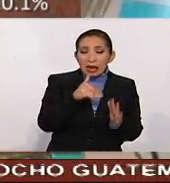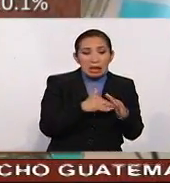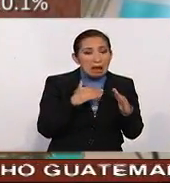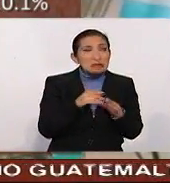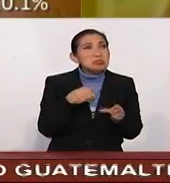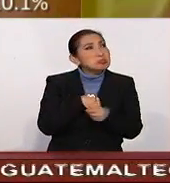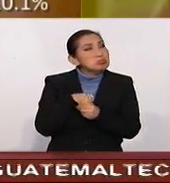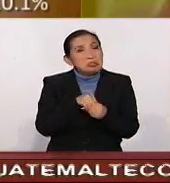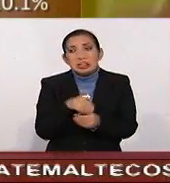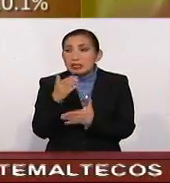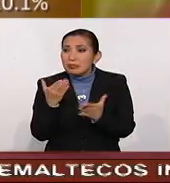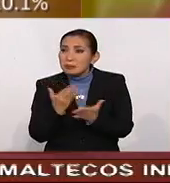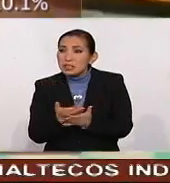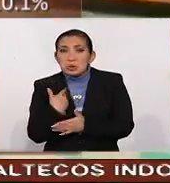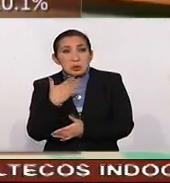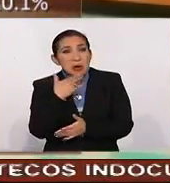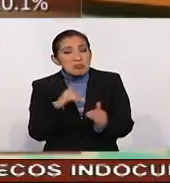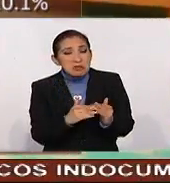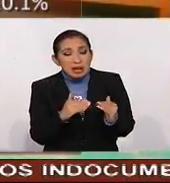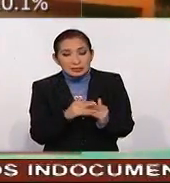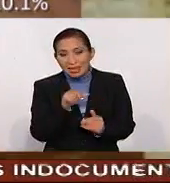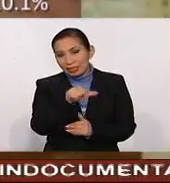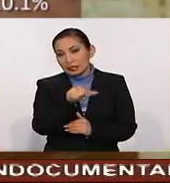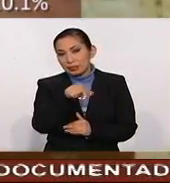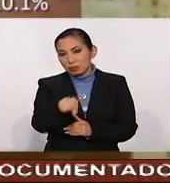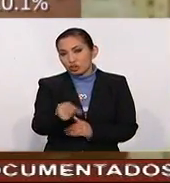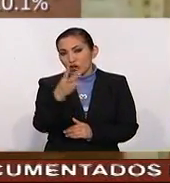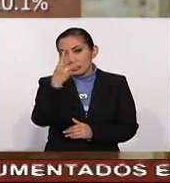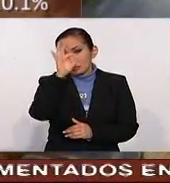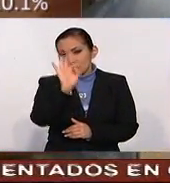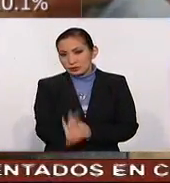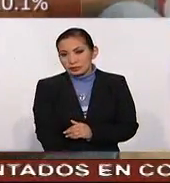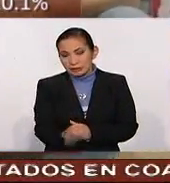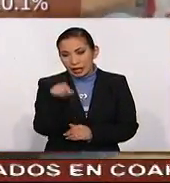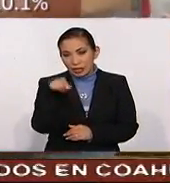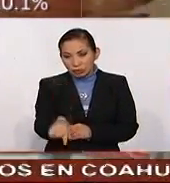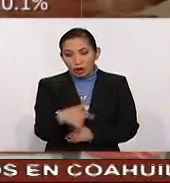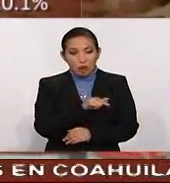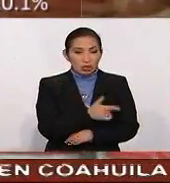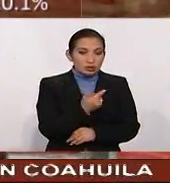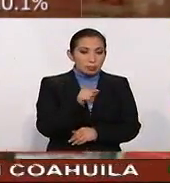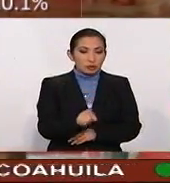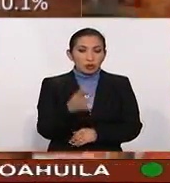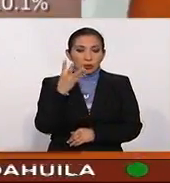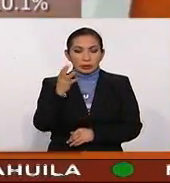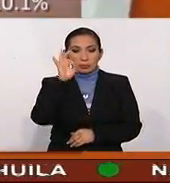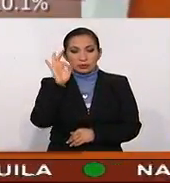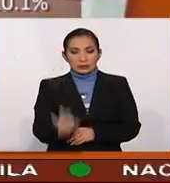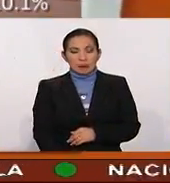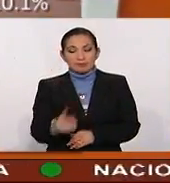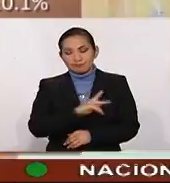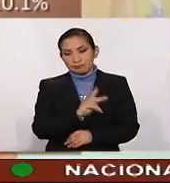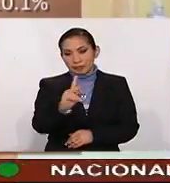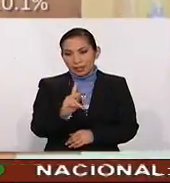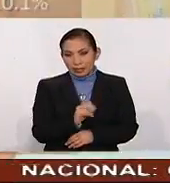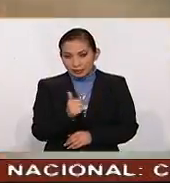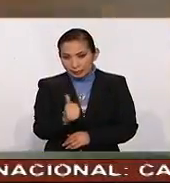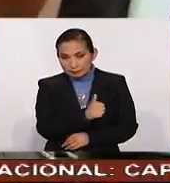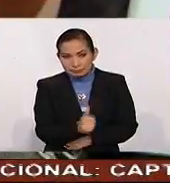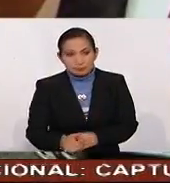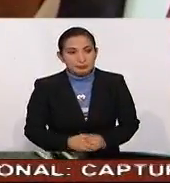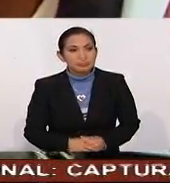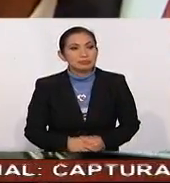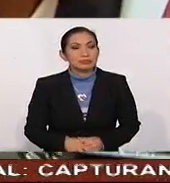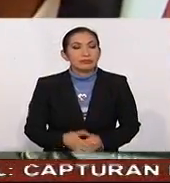sus servicios básicos disminuyeron en 16.3% y 12.4% respectivamente.